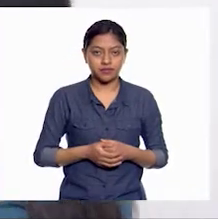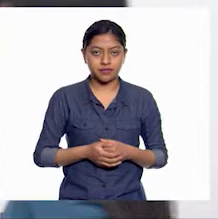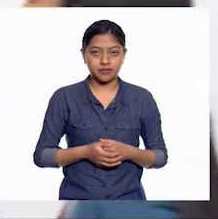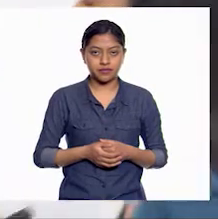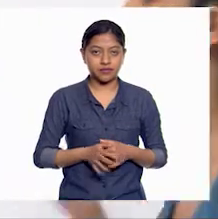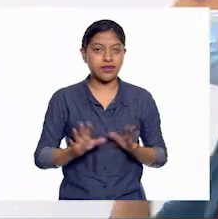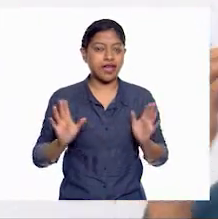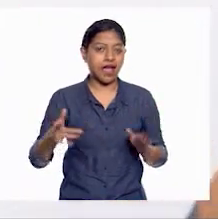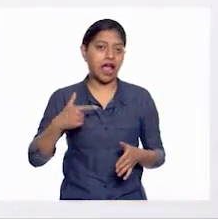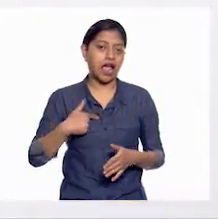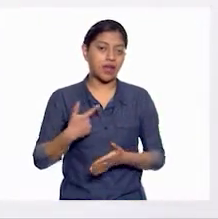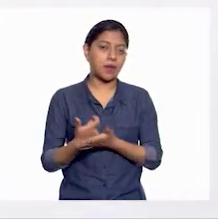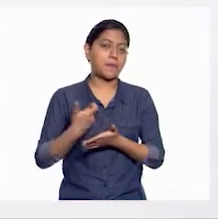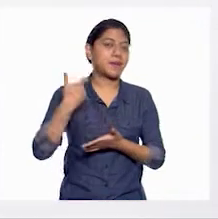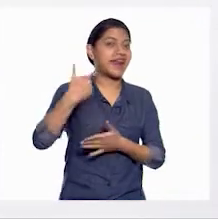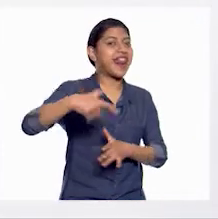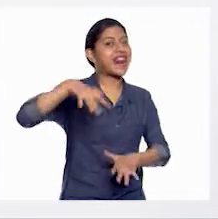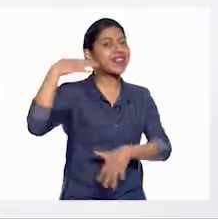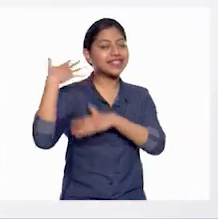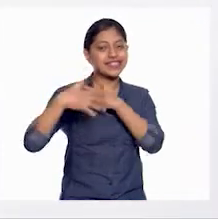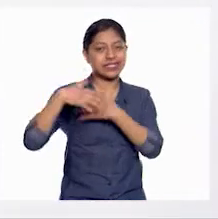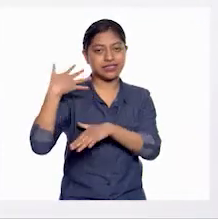Ah, entonces yo 15 pesos.